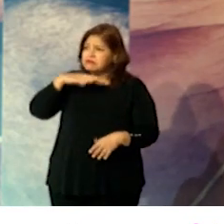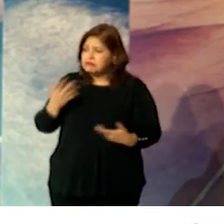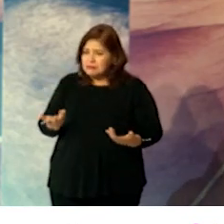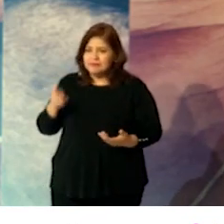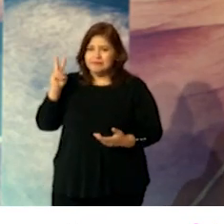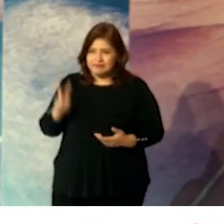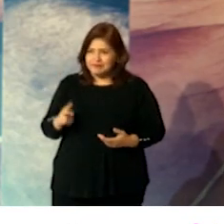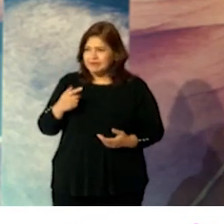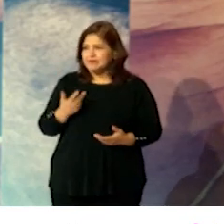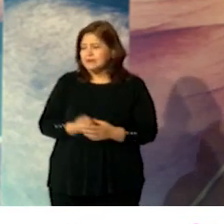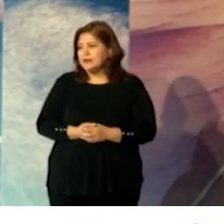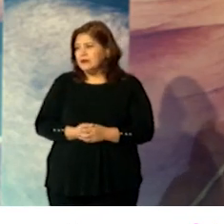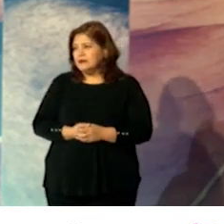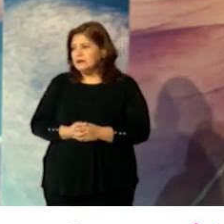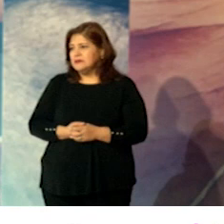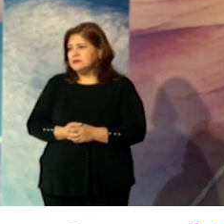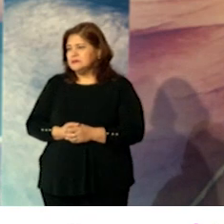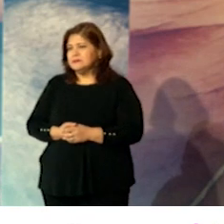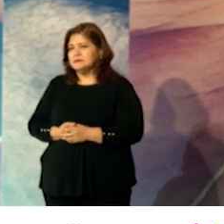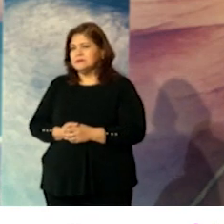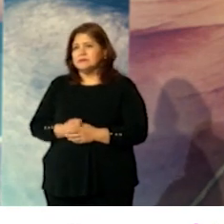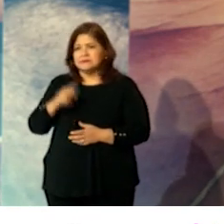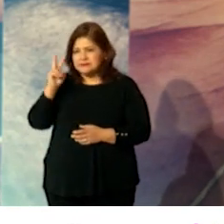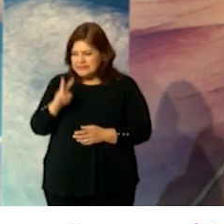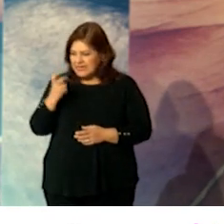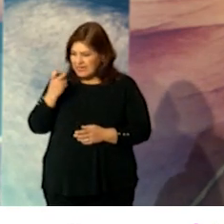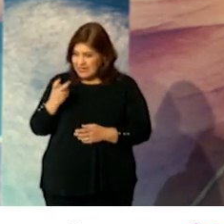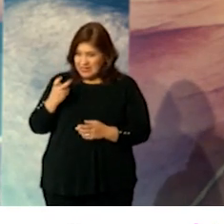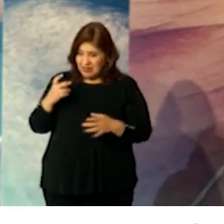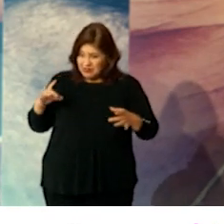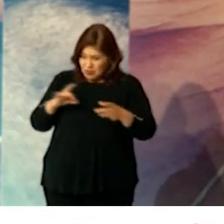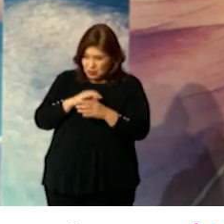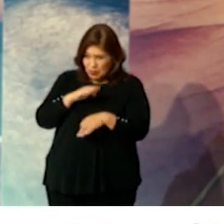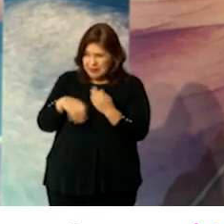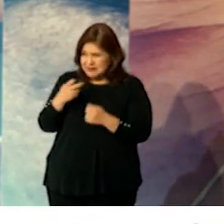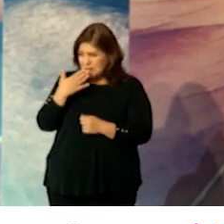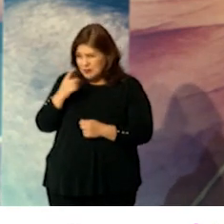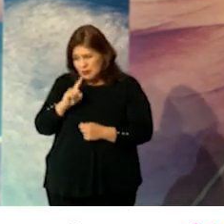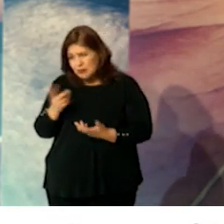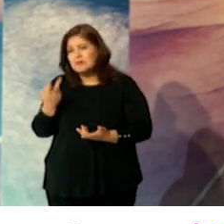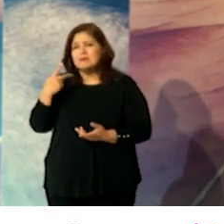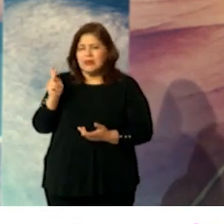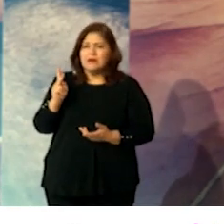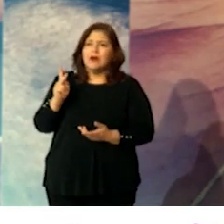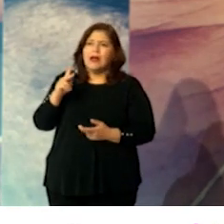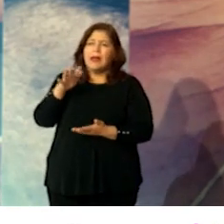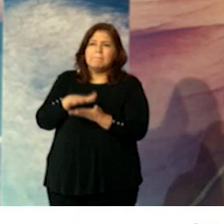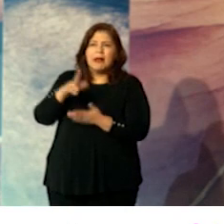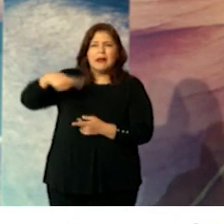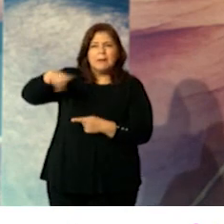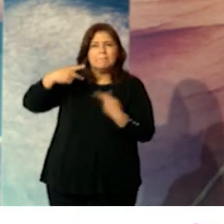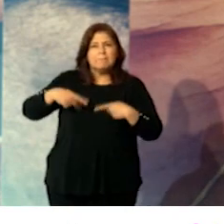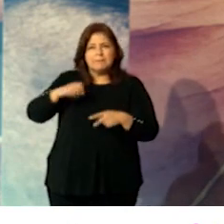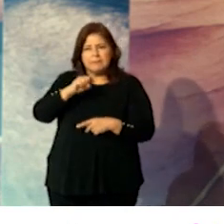todas las personas, no es ideal estar en esas instancias, pero algunas veces siento que la mayoría de la sociedad civil, sin